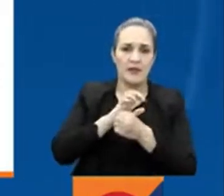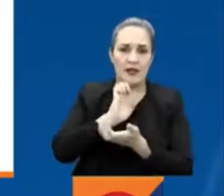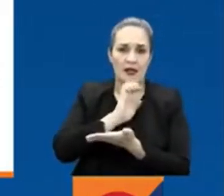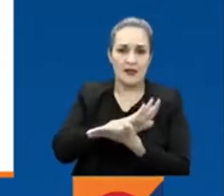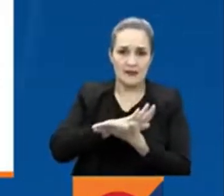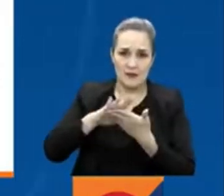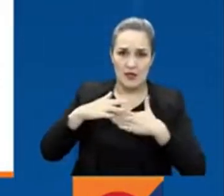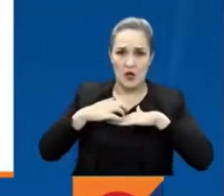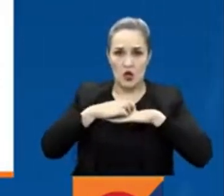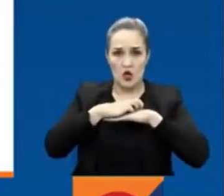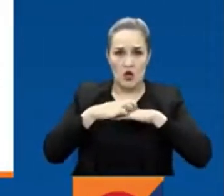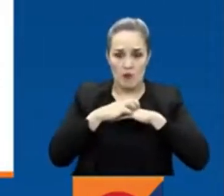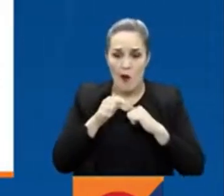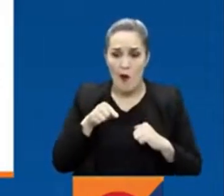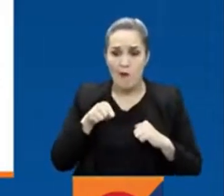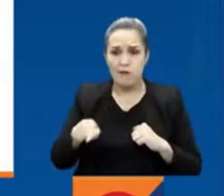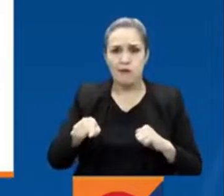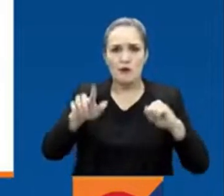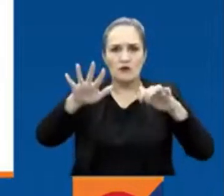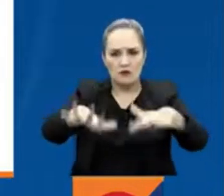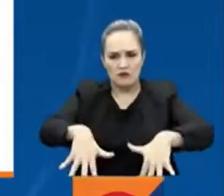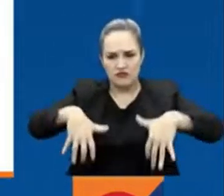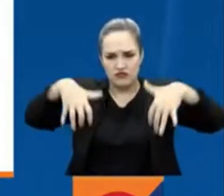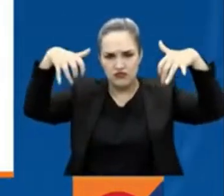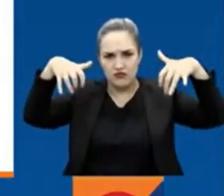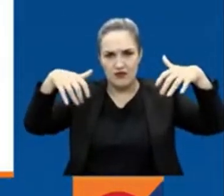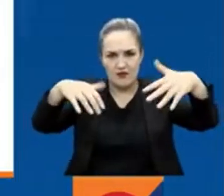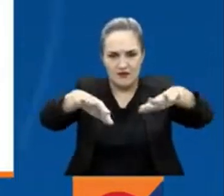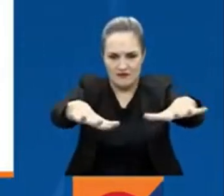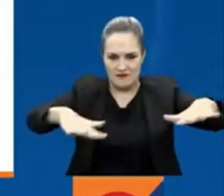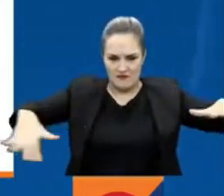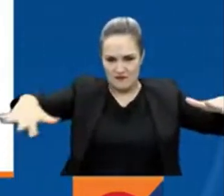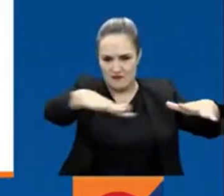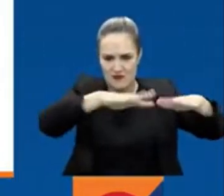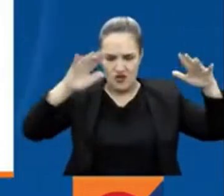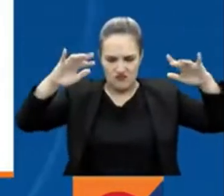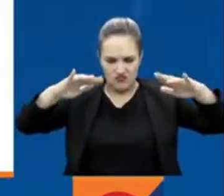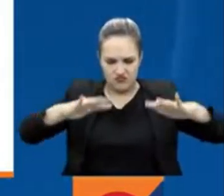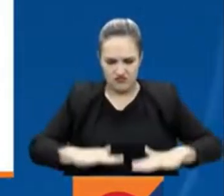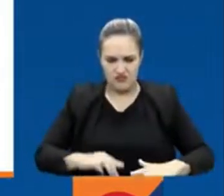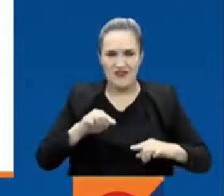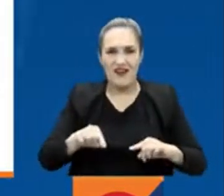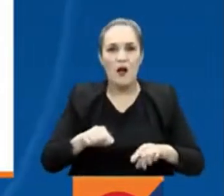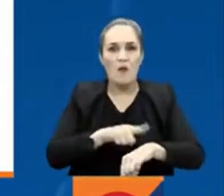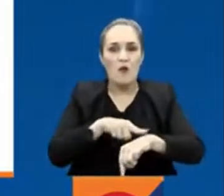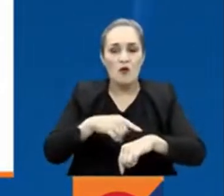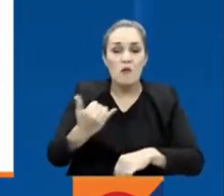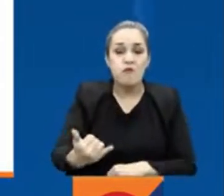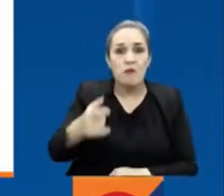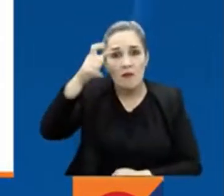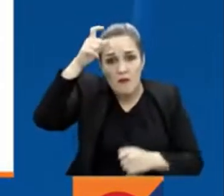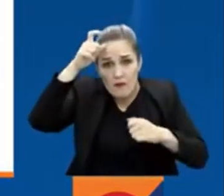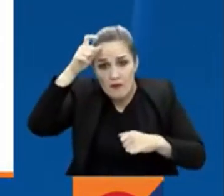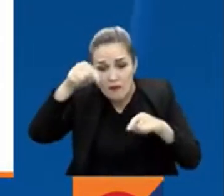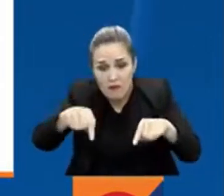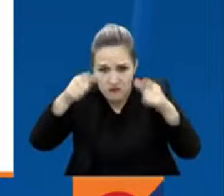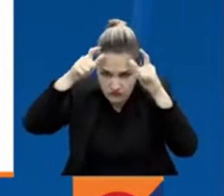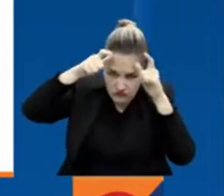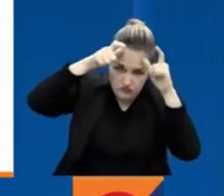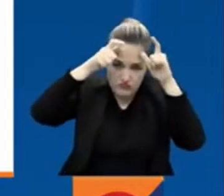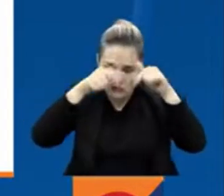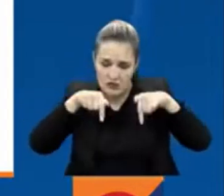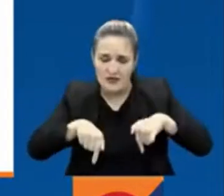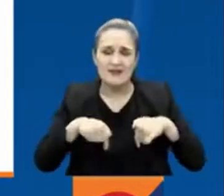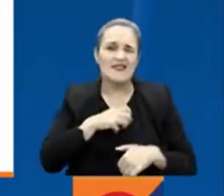Espinal Tolima, donde se desplomó parte de la infraestructura de una corraleja mientras se adelantaba dicha actividad. Nuestra solidaridad con las familias de las